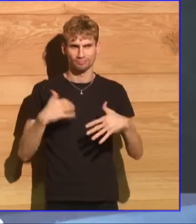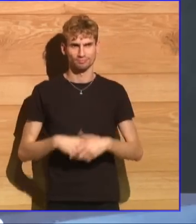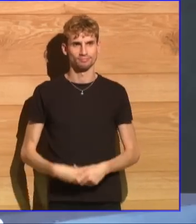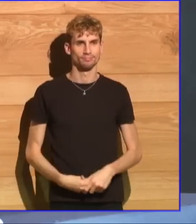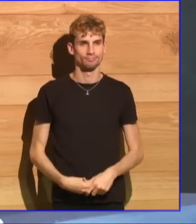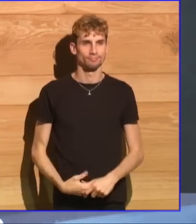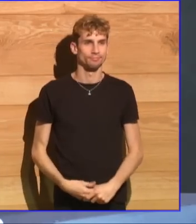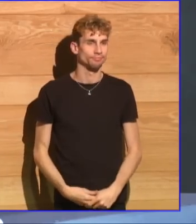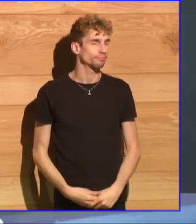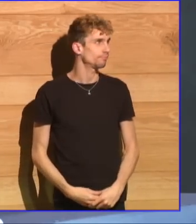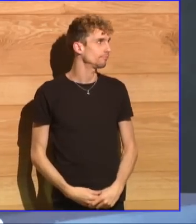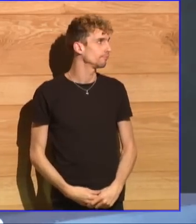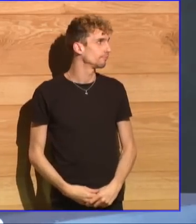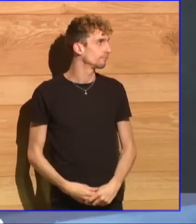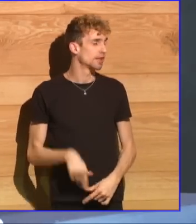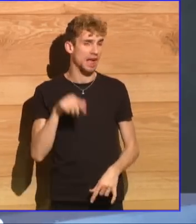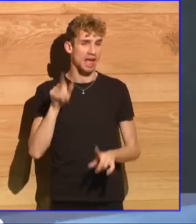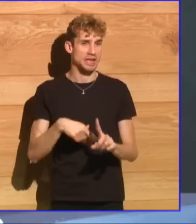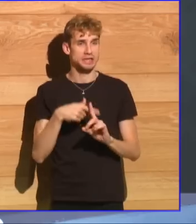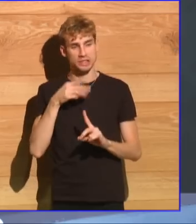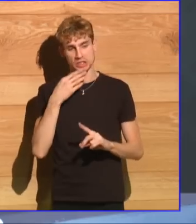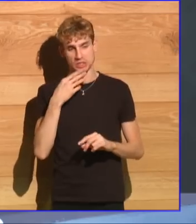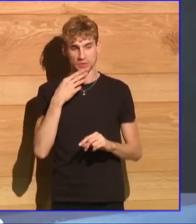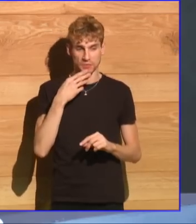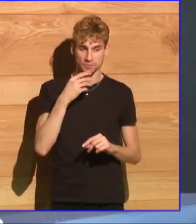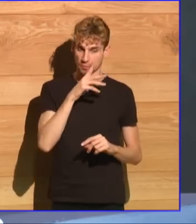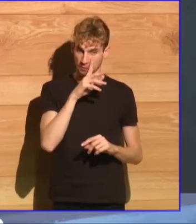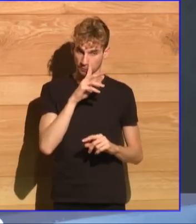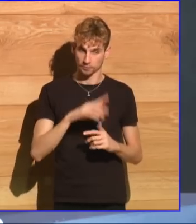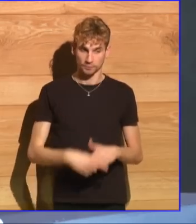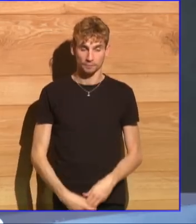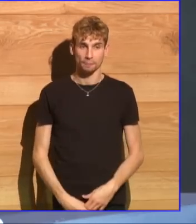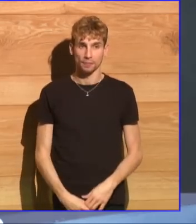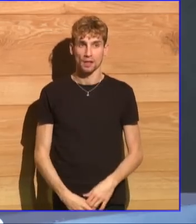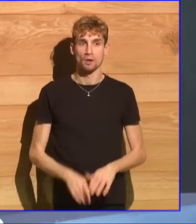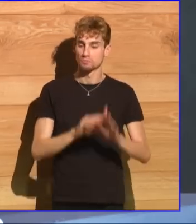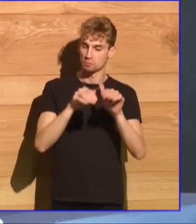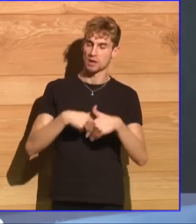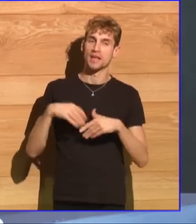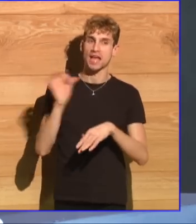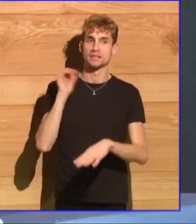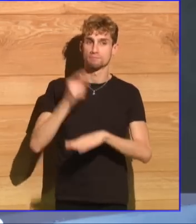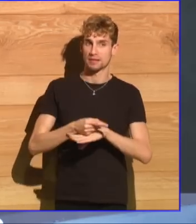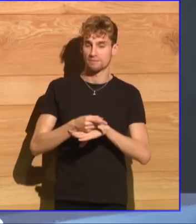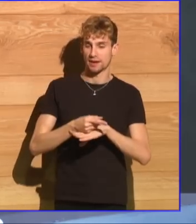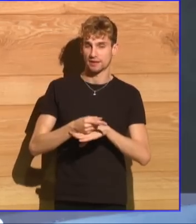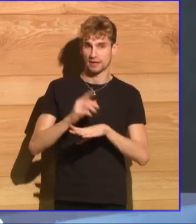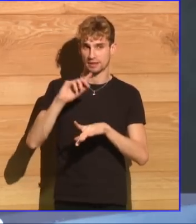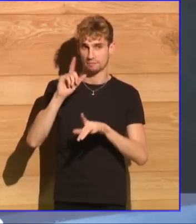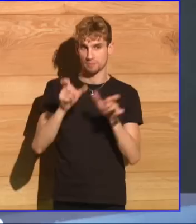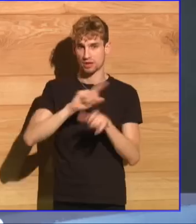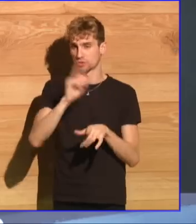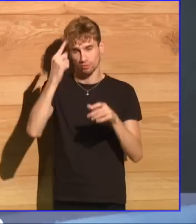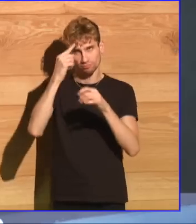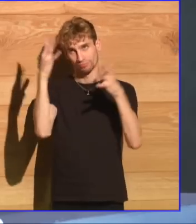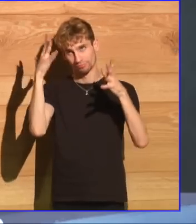Crichton. Y es una vuelta a ese Spielberg que todo el mundo asume que Spielberg es, o el Spielberg que todo el mundo